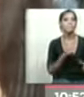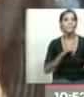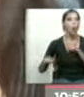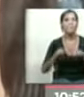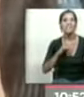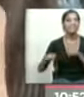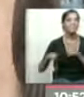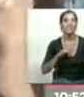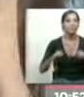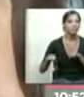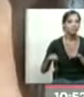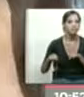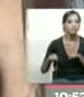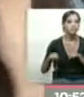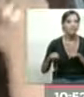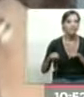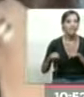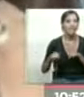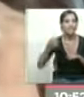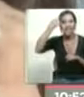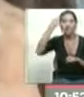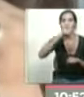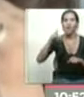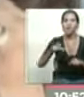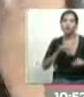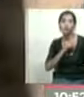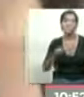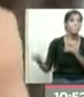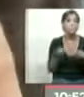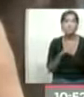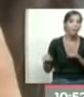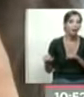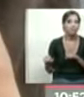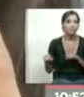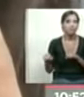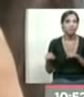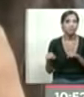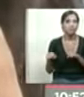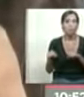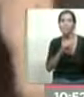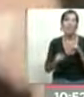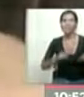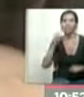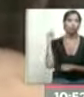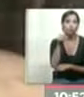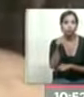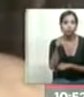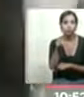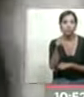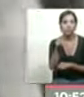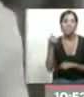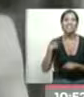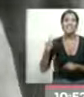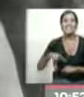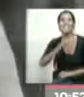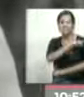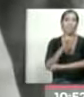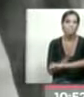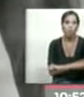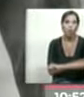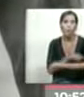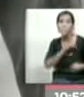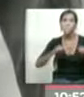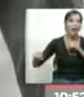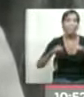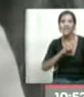Movilización. Que el pueblo se mueva. Muévelo tú. Tienes el poder.